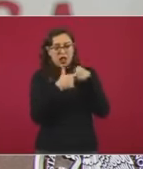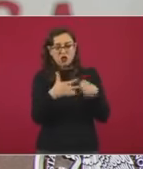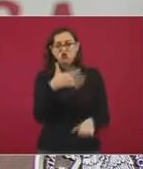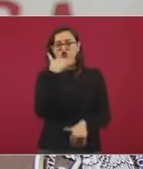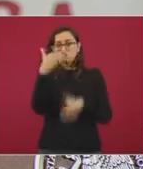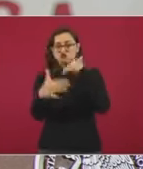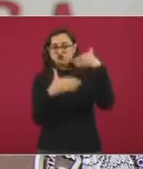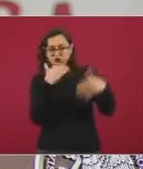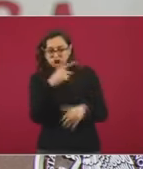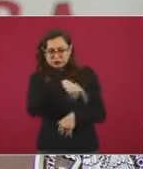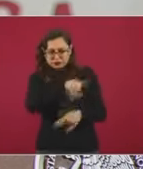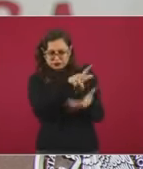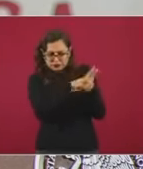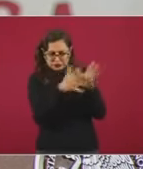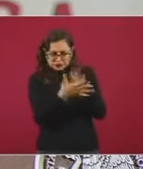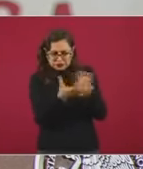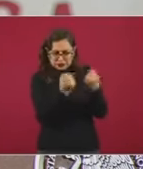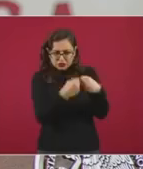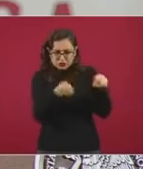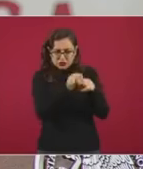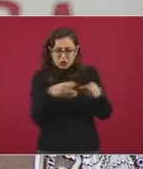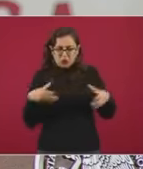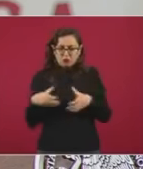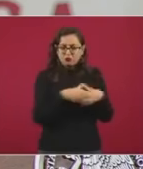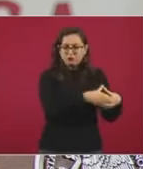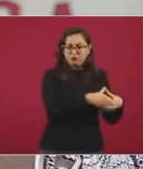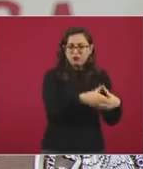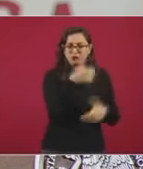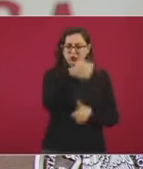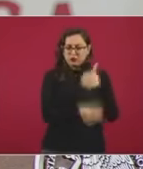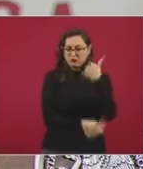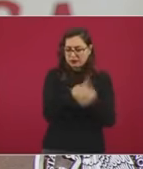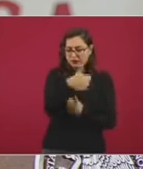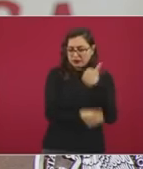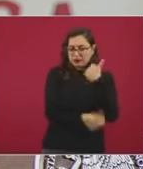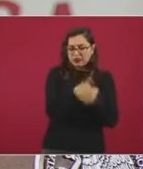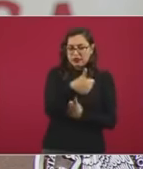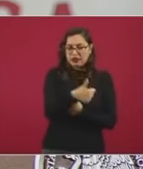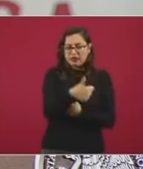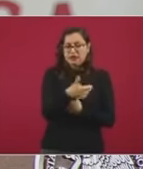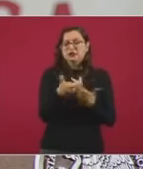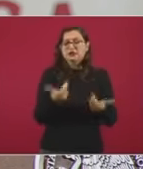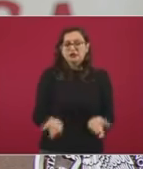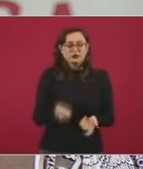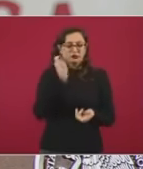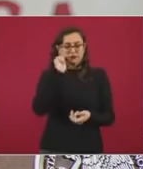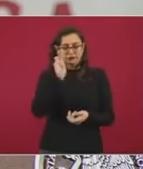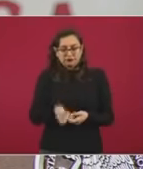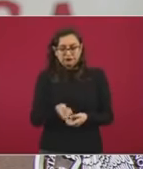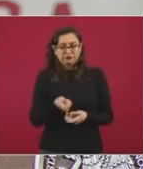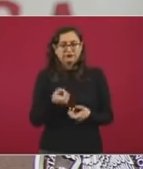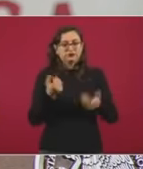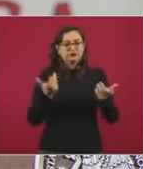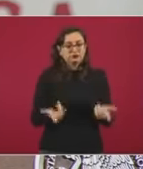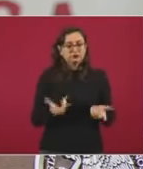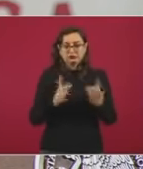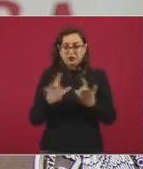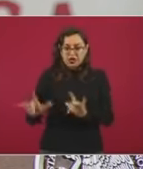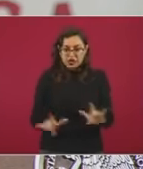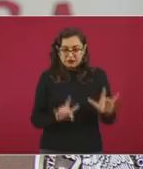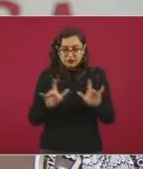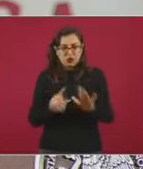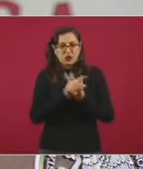entre proveedores para segmentar el mercado para una licitación. Es decir, a partir de grabaciones y demás, esto fue muy